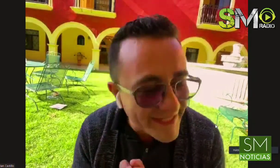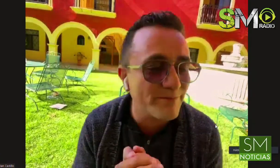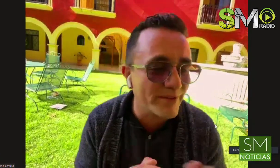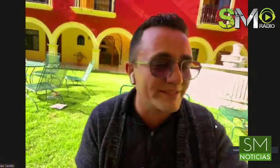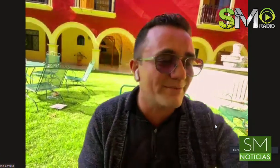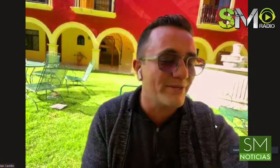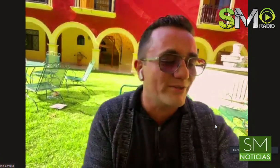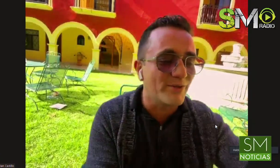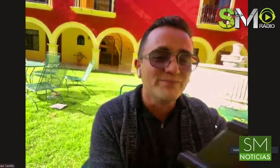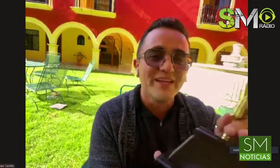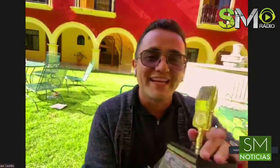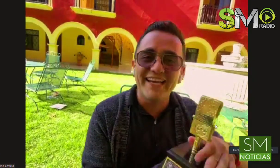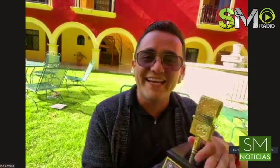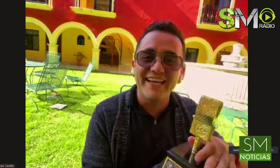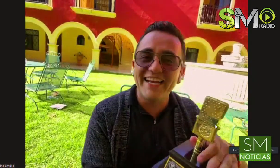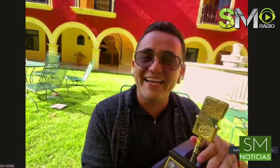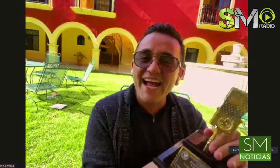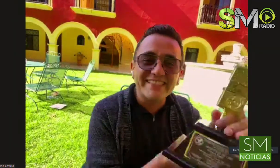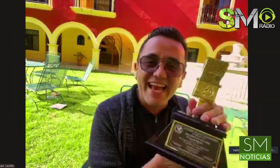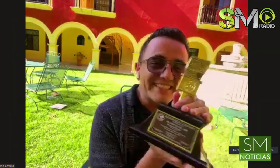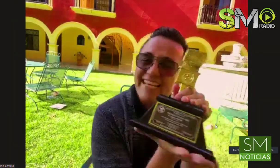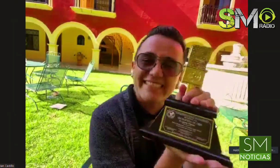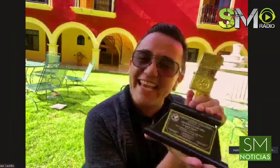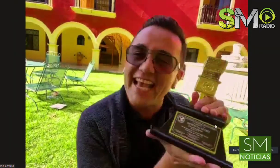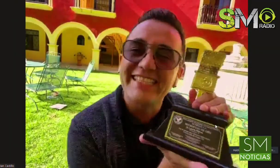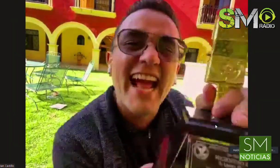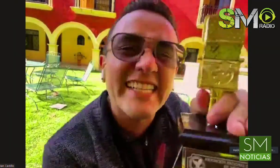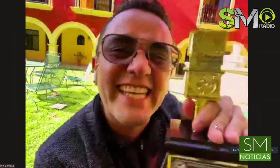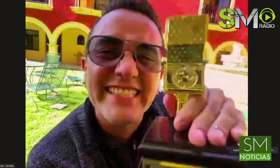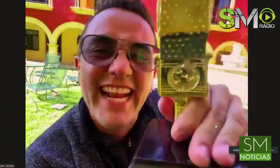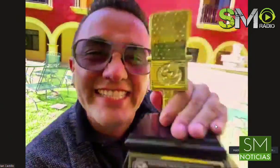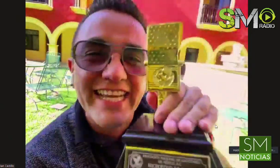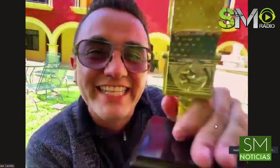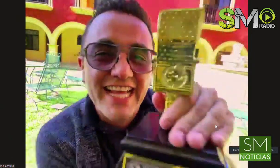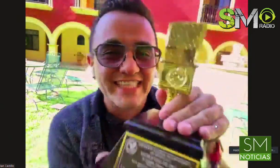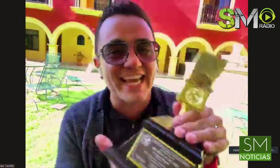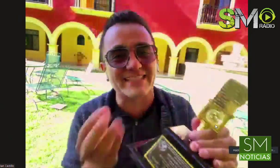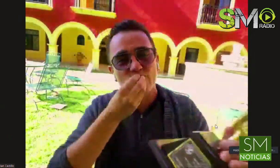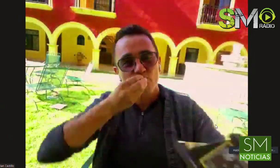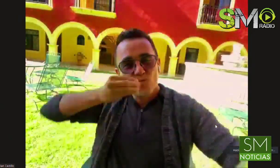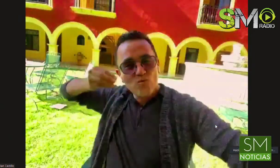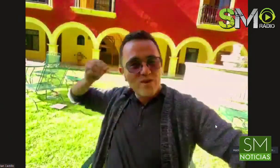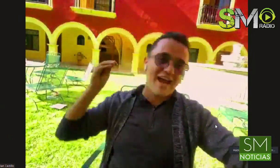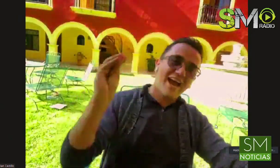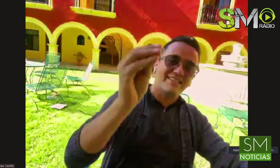feliz, pórtese bonito. Gracias, gracias, gracias, gracias, gracias.